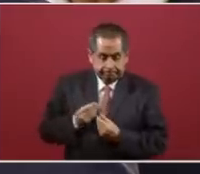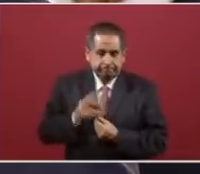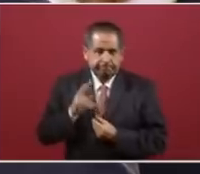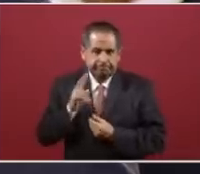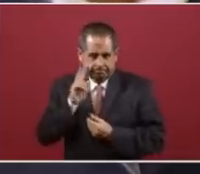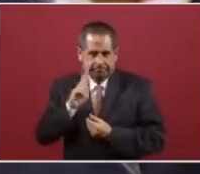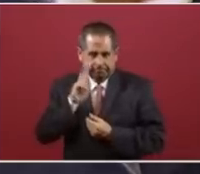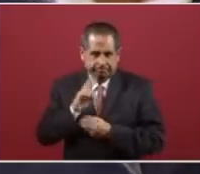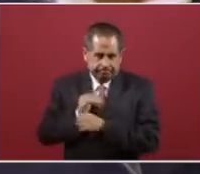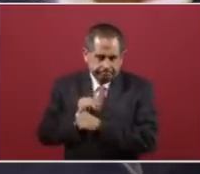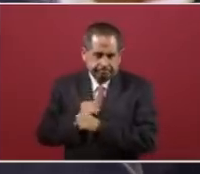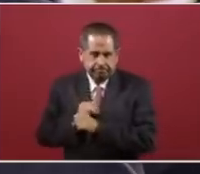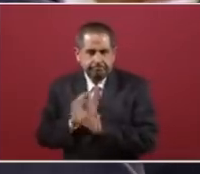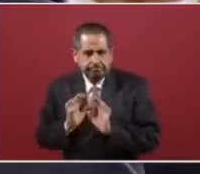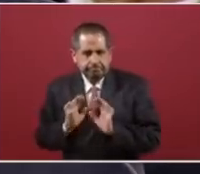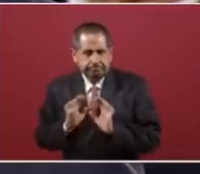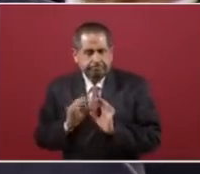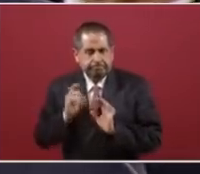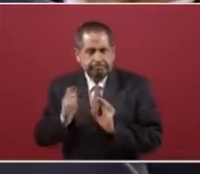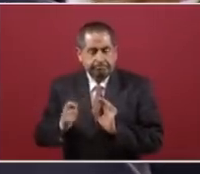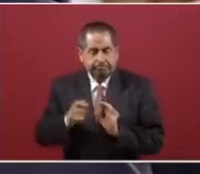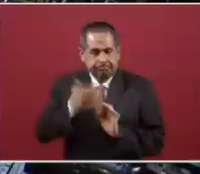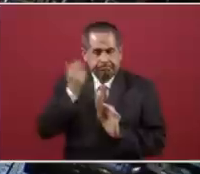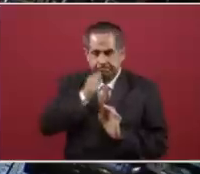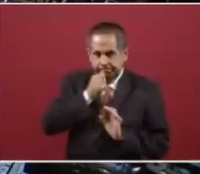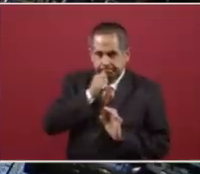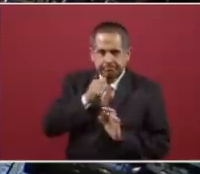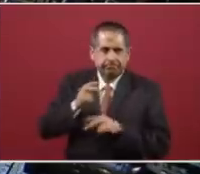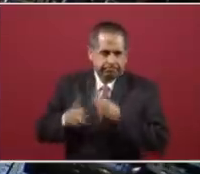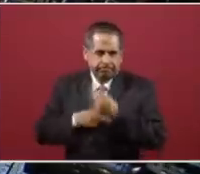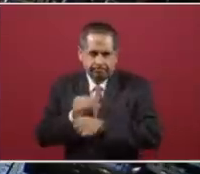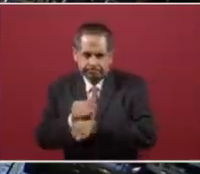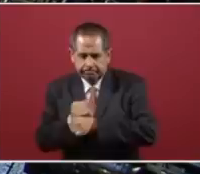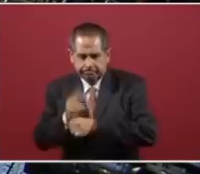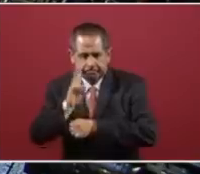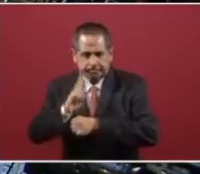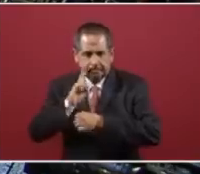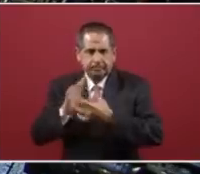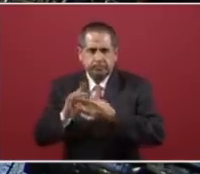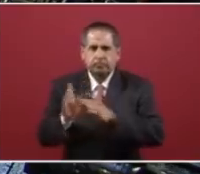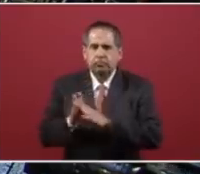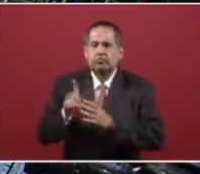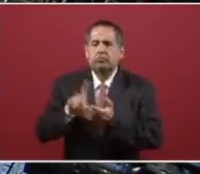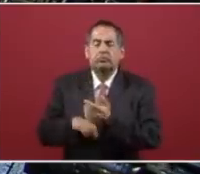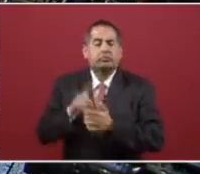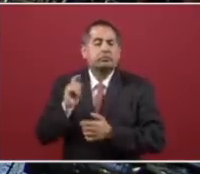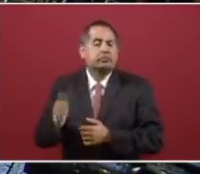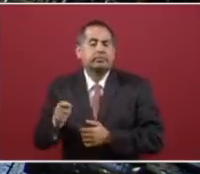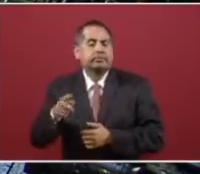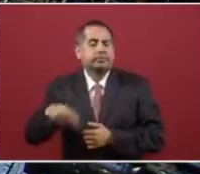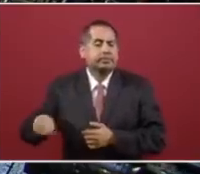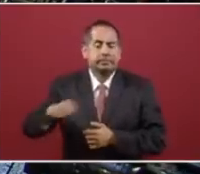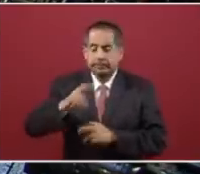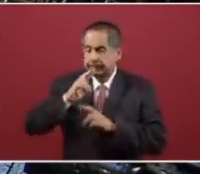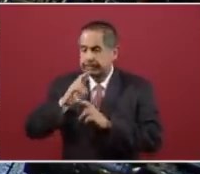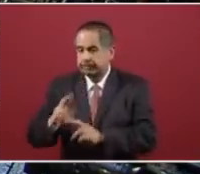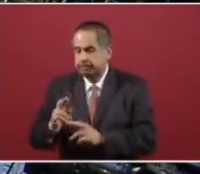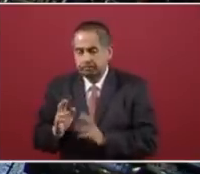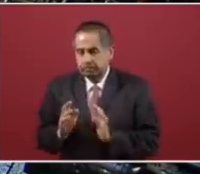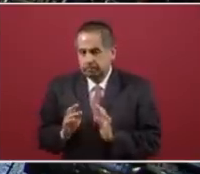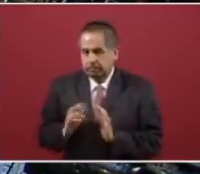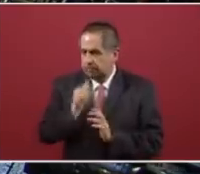estas investigaciones que estamos llevando a cabo y sobre cuyos resultados